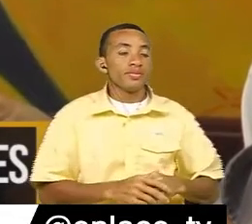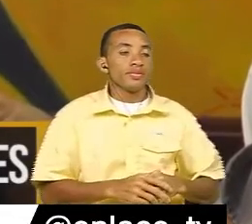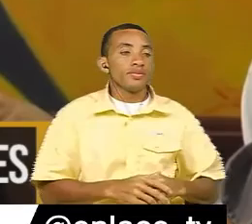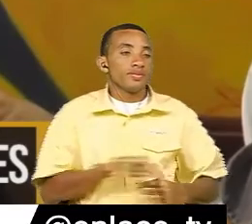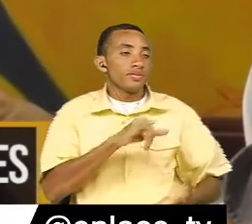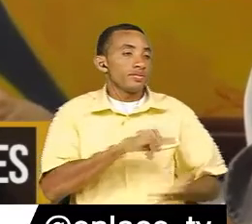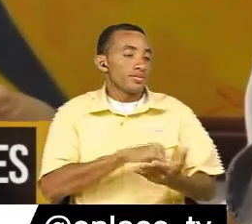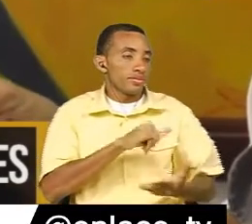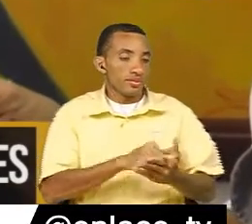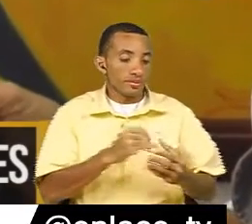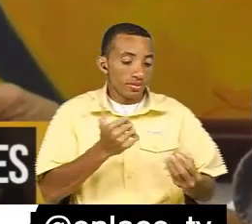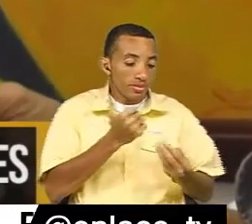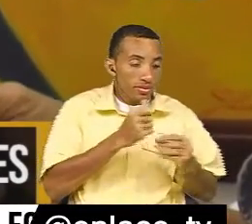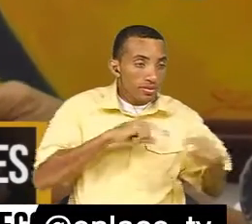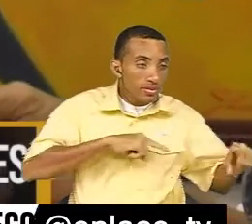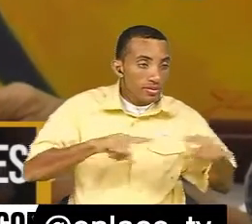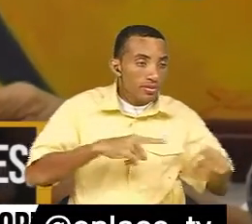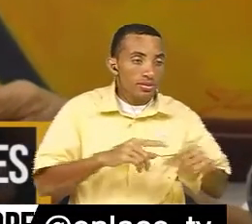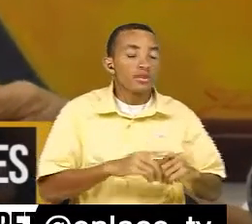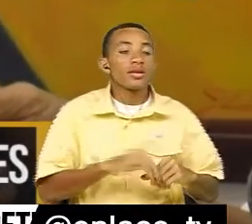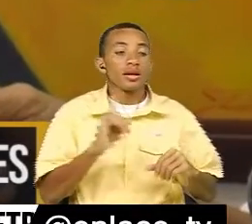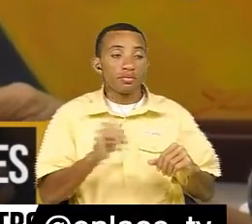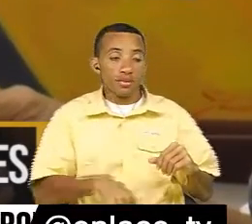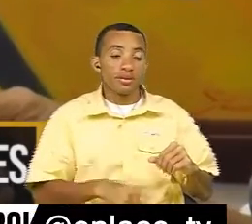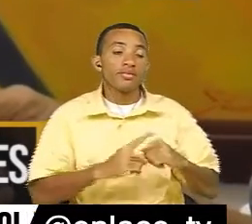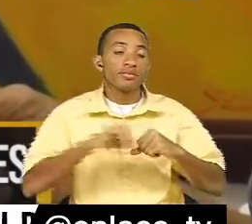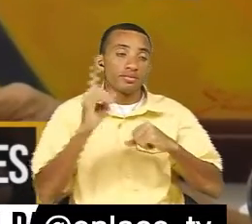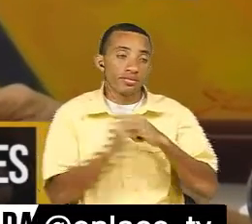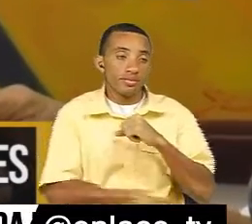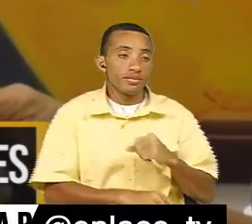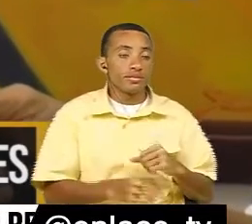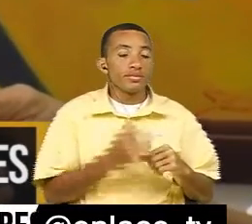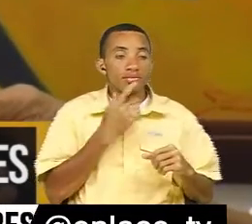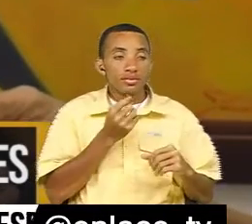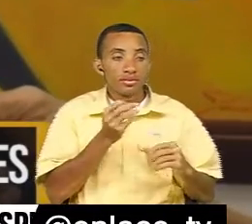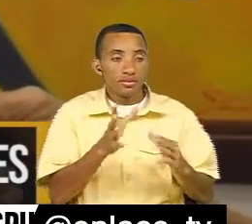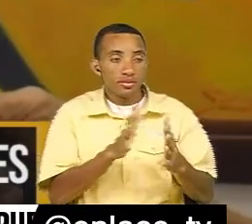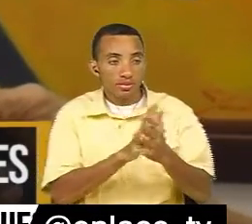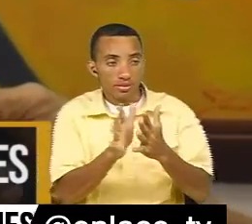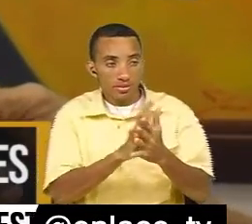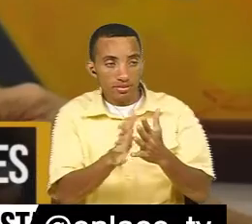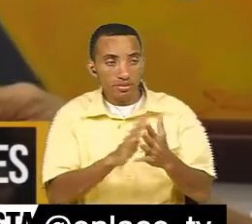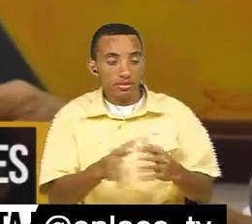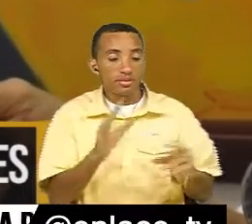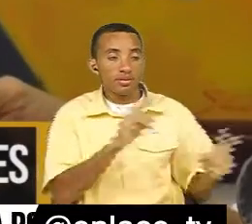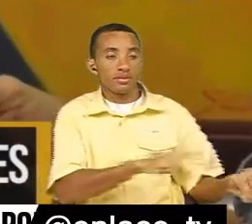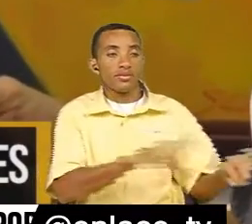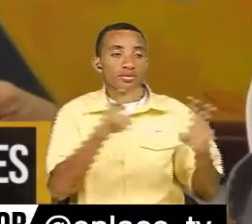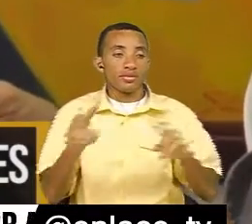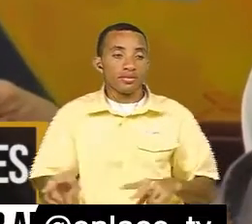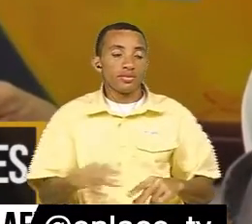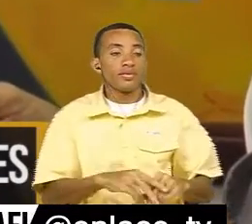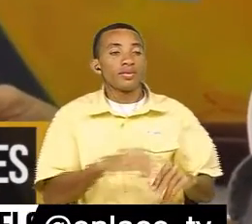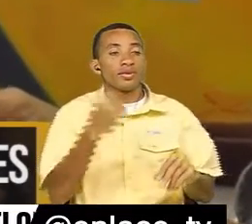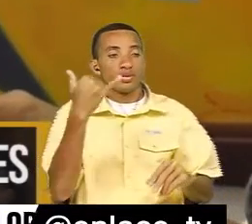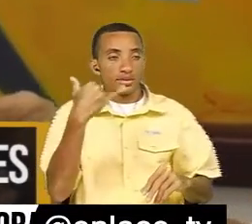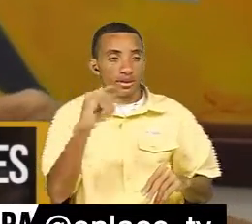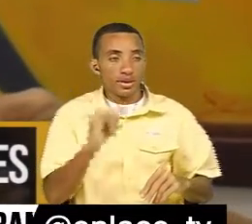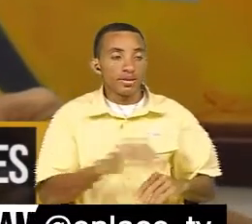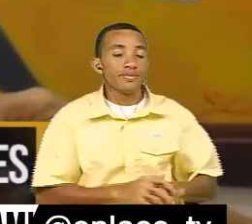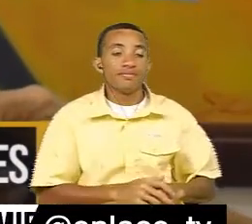los administrativos sancionatorios, que también se trasladan al área de responsabilidad fiscal de la Contraloría Municipal. Ya procedimos de